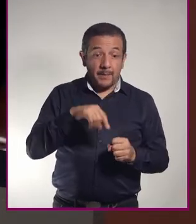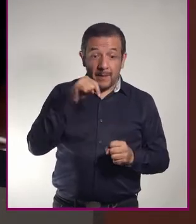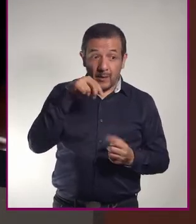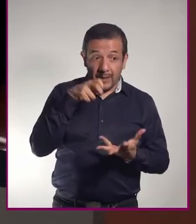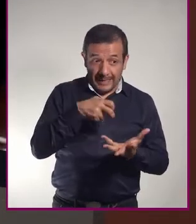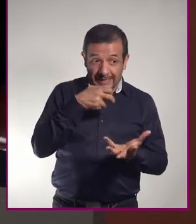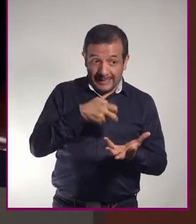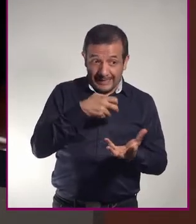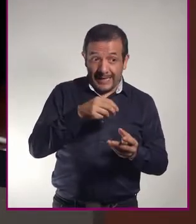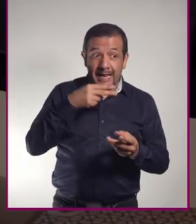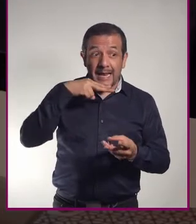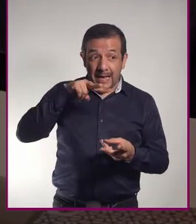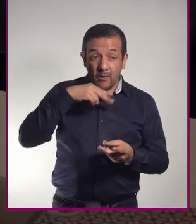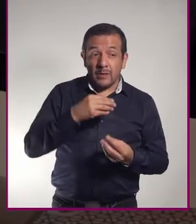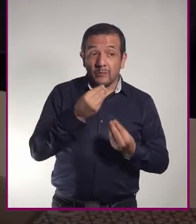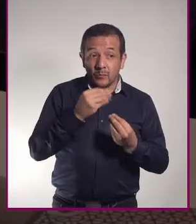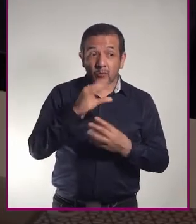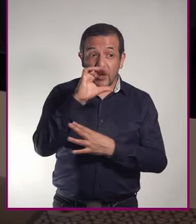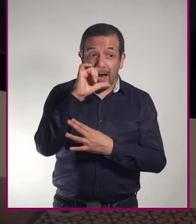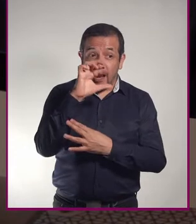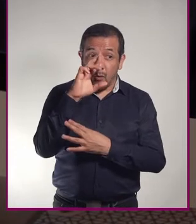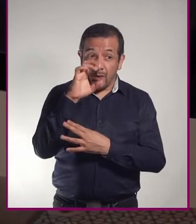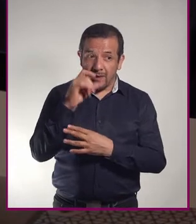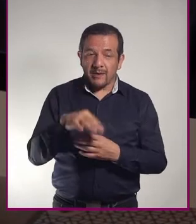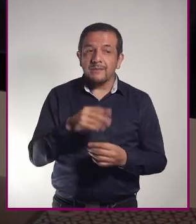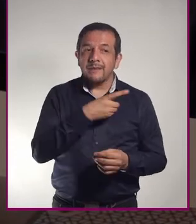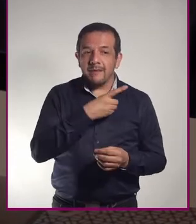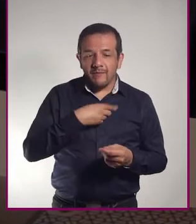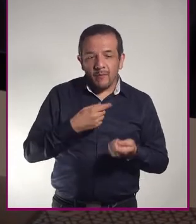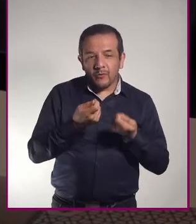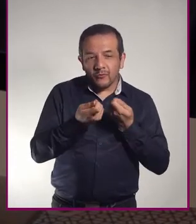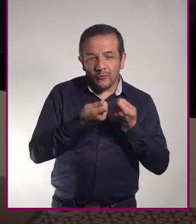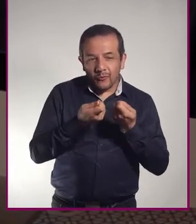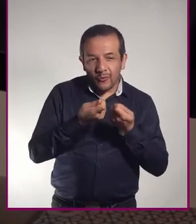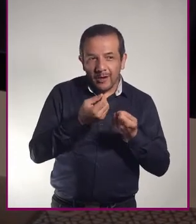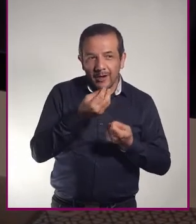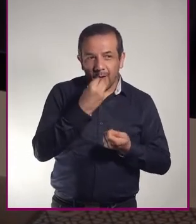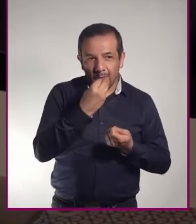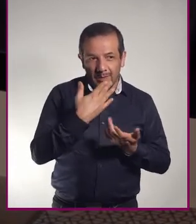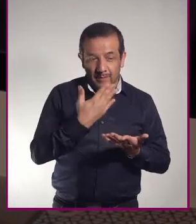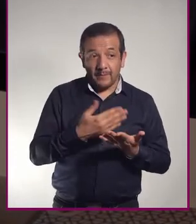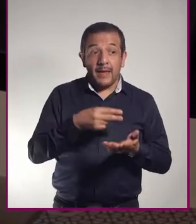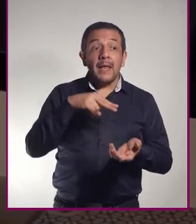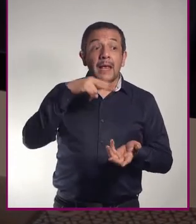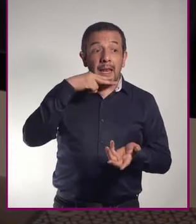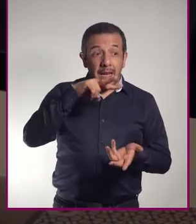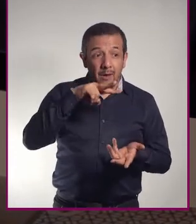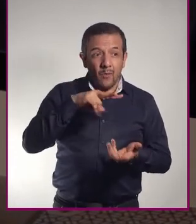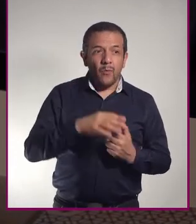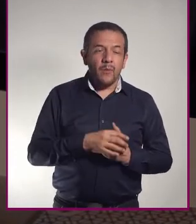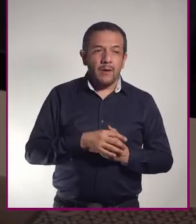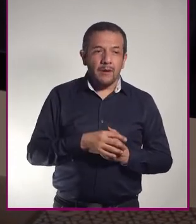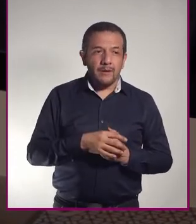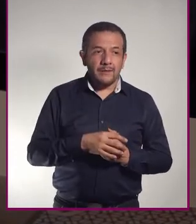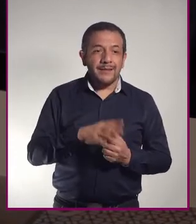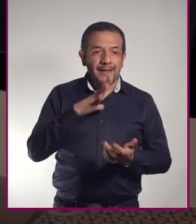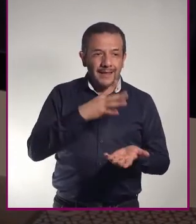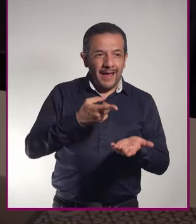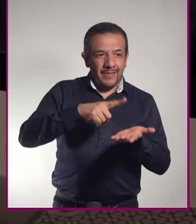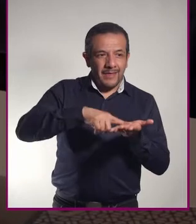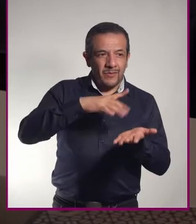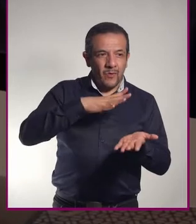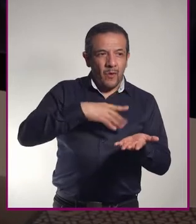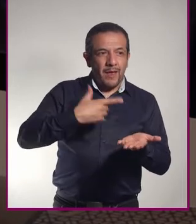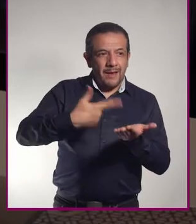alimento denso en calorías. Su consumo debe ser moderado. El aguacate tiene un tipo de grasas